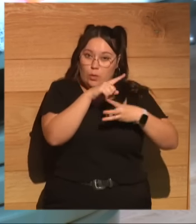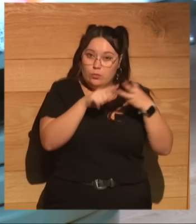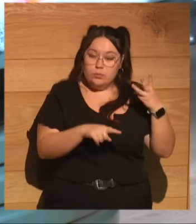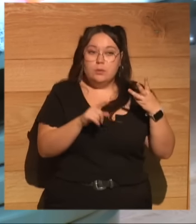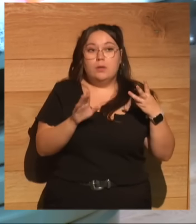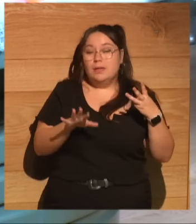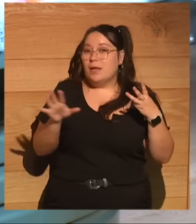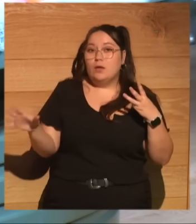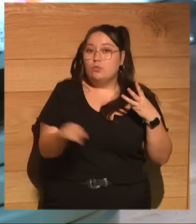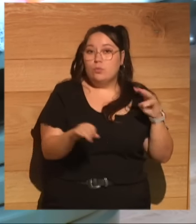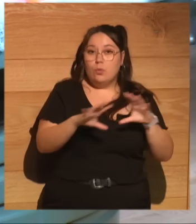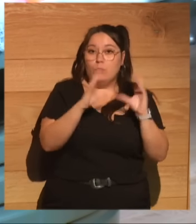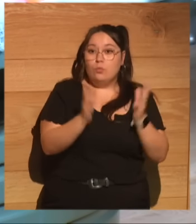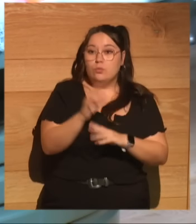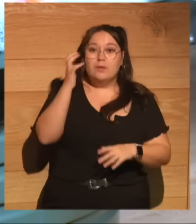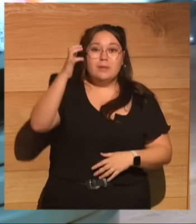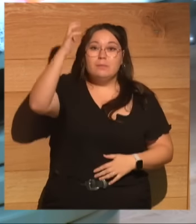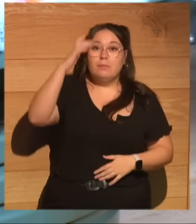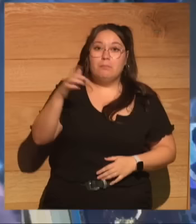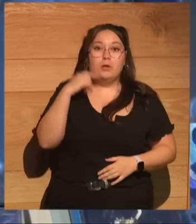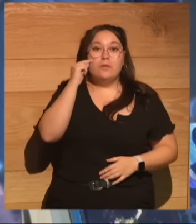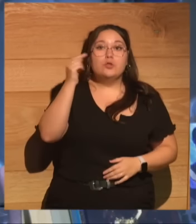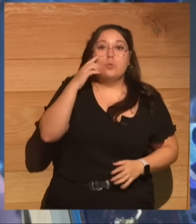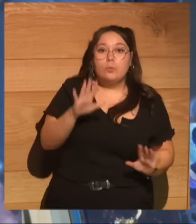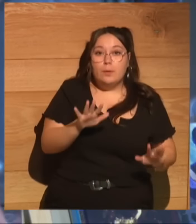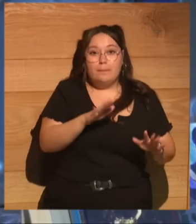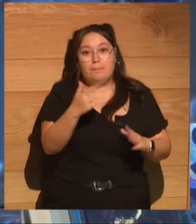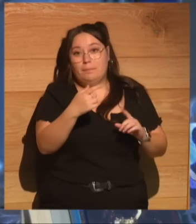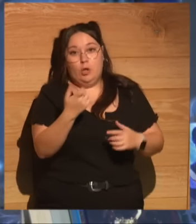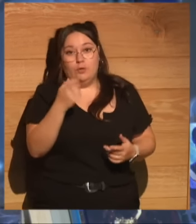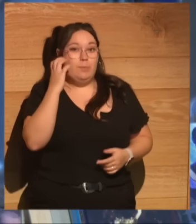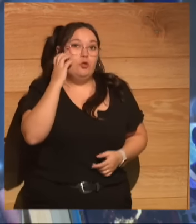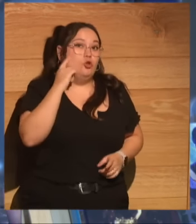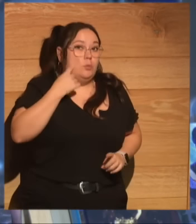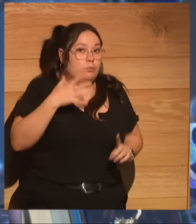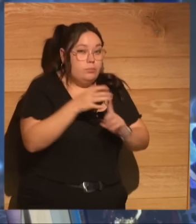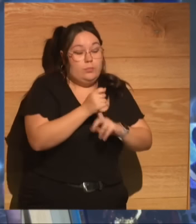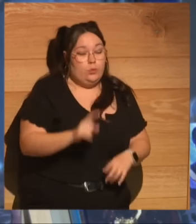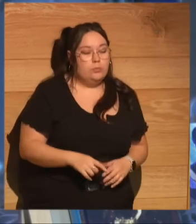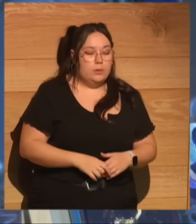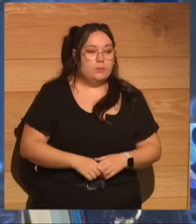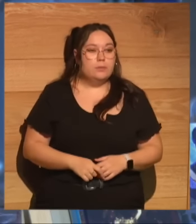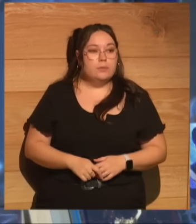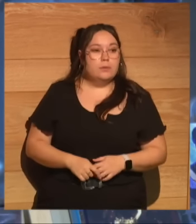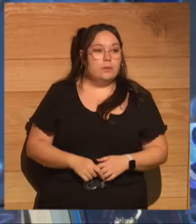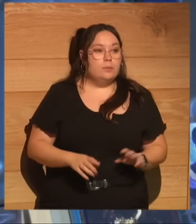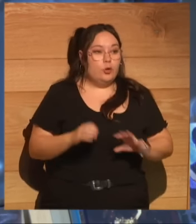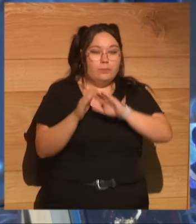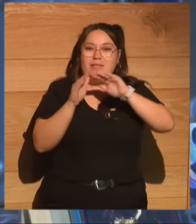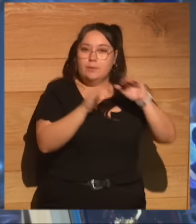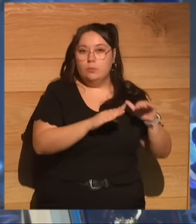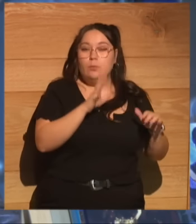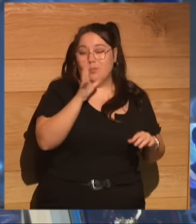que todo el mundo descubrió a Tim Burton, menos Tim claro, Burton. Es que nada no, tiene no, que no ver con la expresión, nada. ¿No? Y además vamos a dejar aparte esa expresión